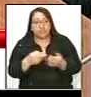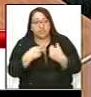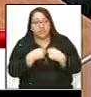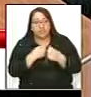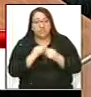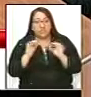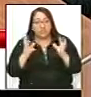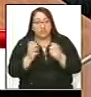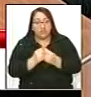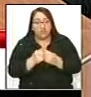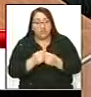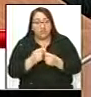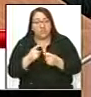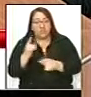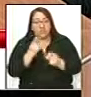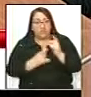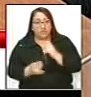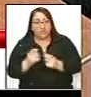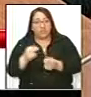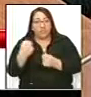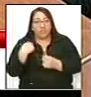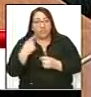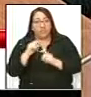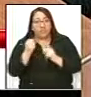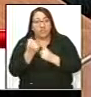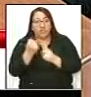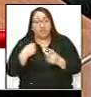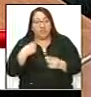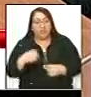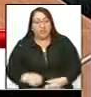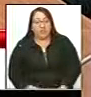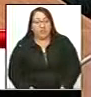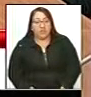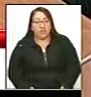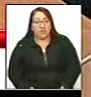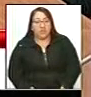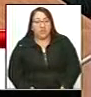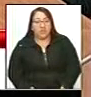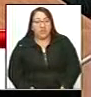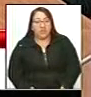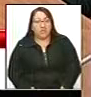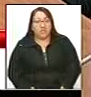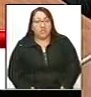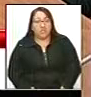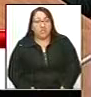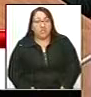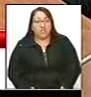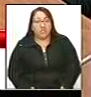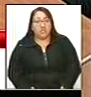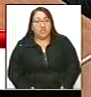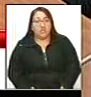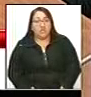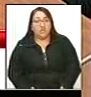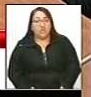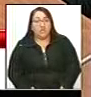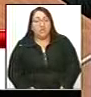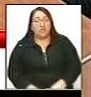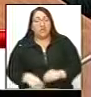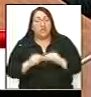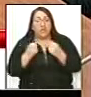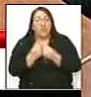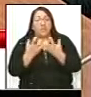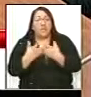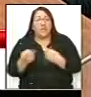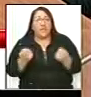por la Asociación de Consumidores, que representan a la sociedad civil, y a los proveedores, que está representado por los gremios empresariales. En